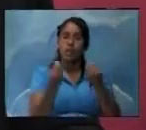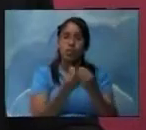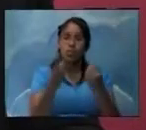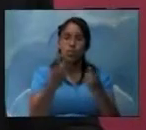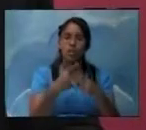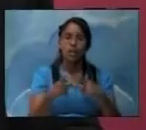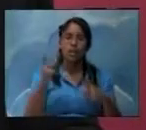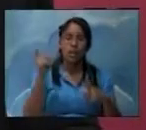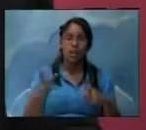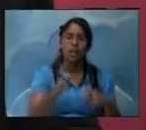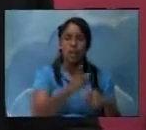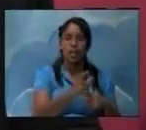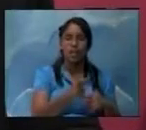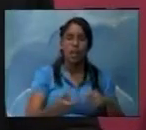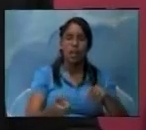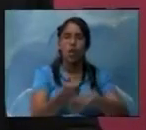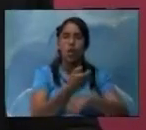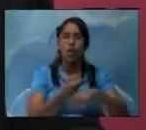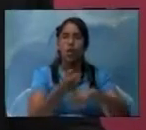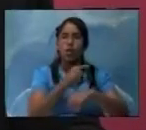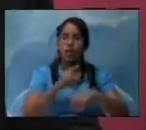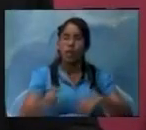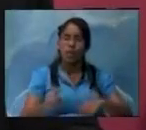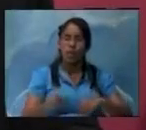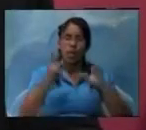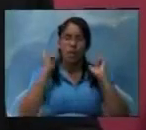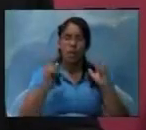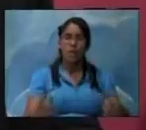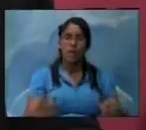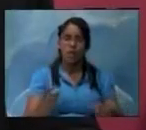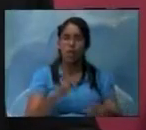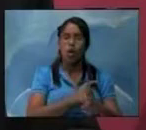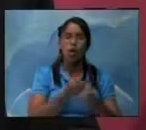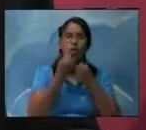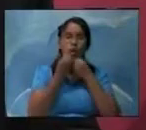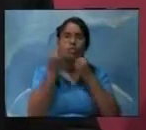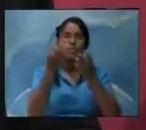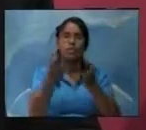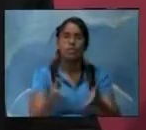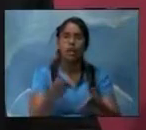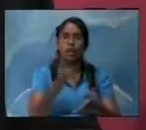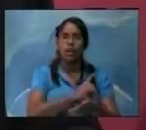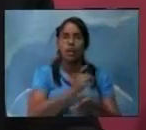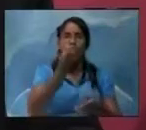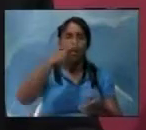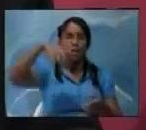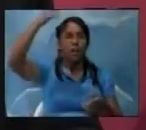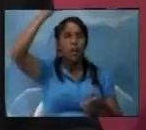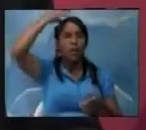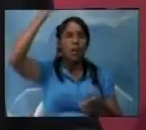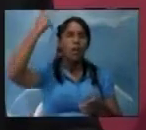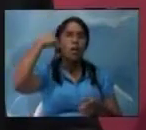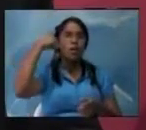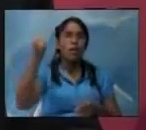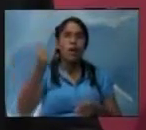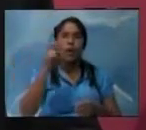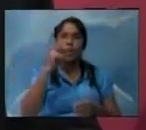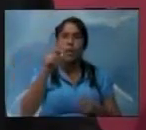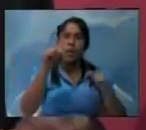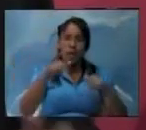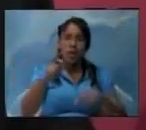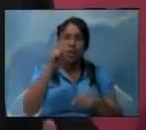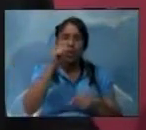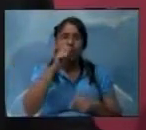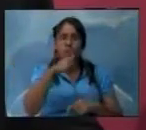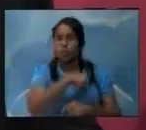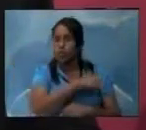los sátrapas, los gobernadores, los capitanes, los consejeros del rey, para mirar a estos varones.